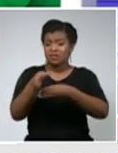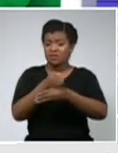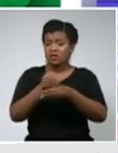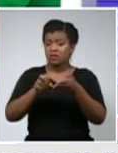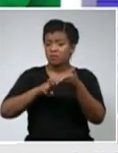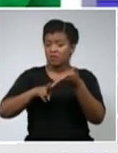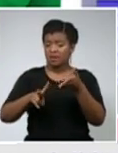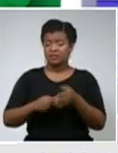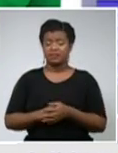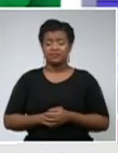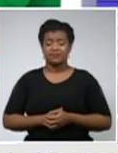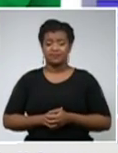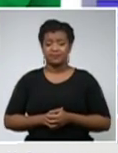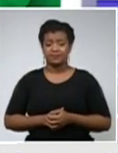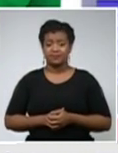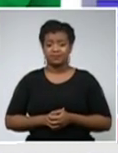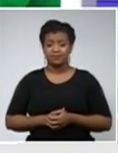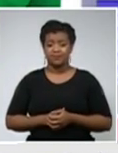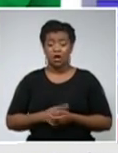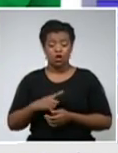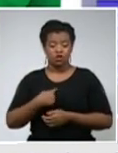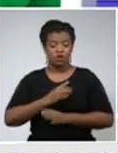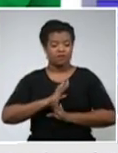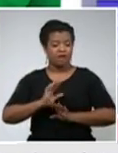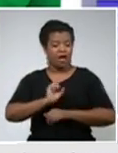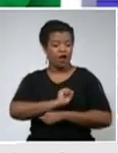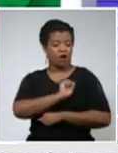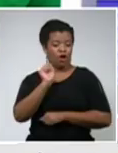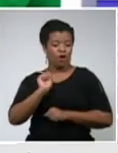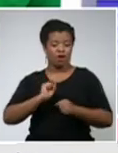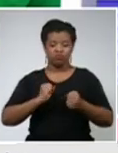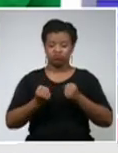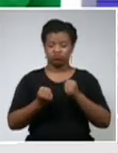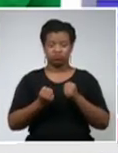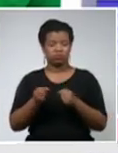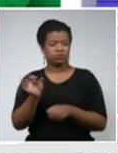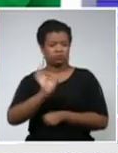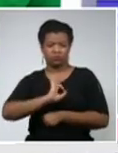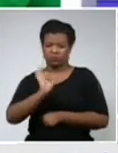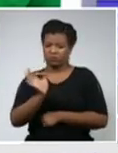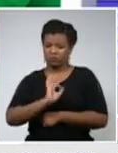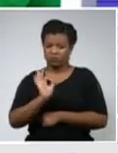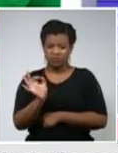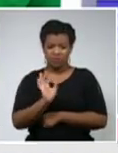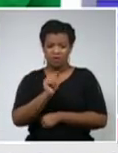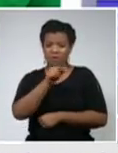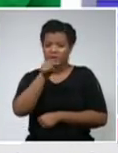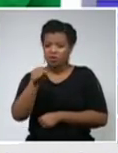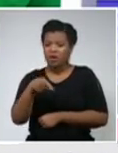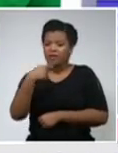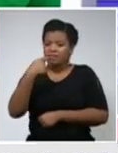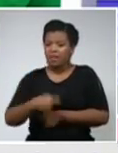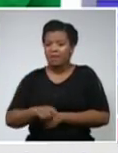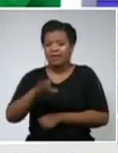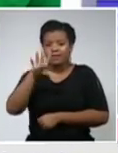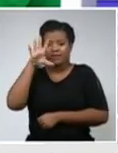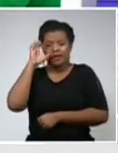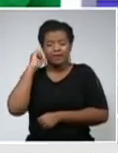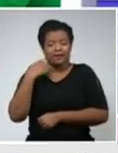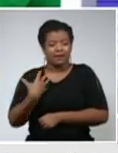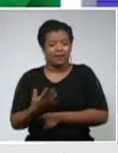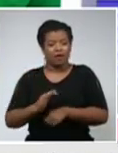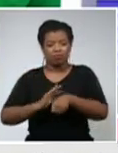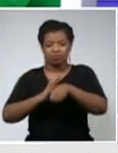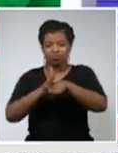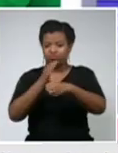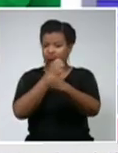Todavía no hemos logrado la total percepción de riesgo, por decirlo de una manera elegante, vaya,